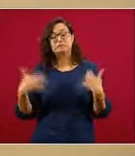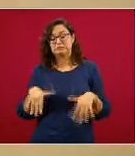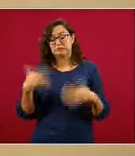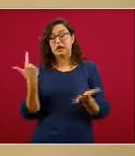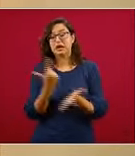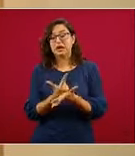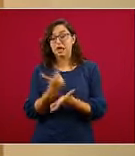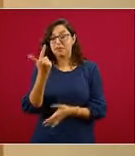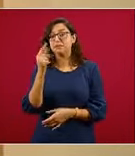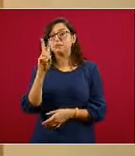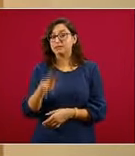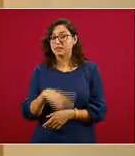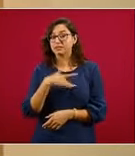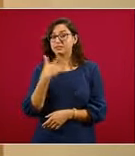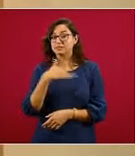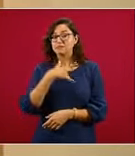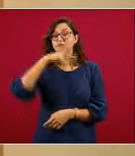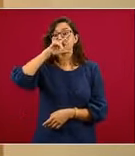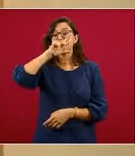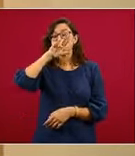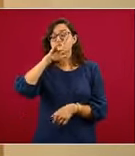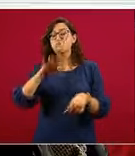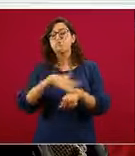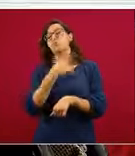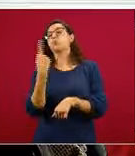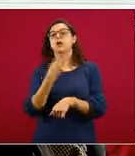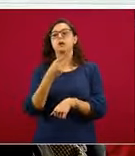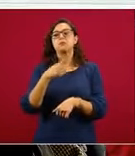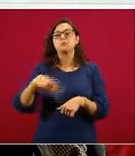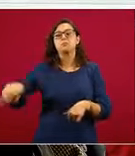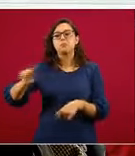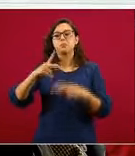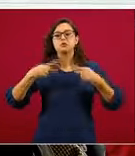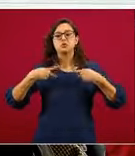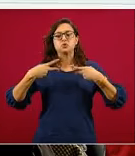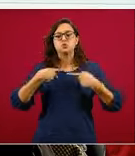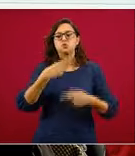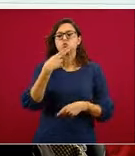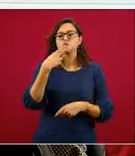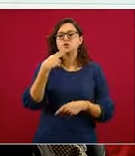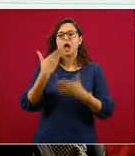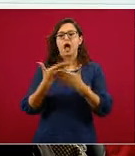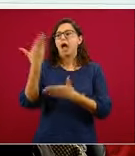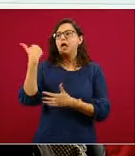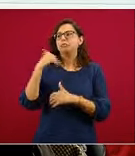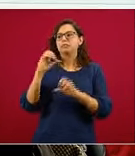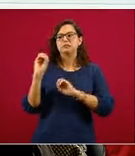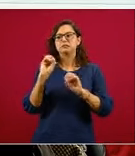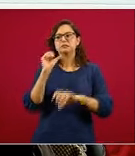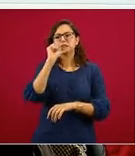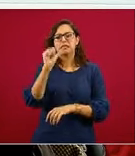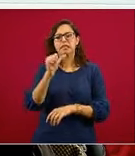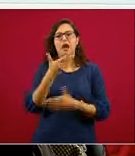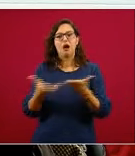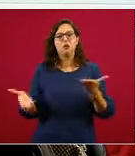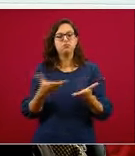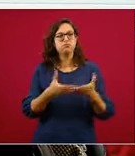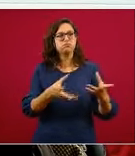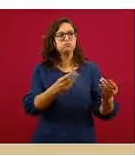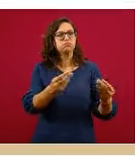nos preocupa, se está consumiendo en lugares, la que sigue, en donde anteriormente no los veíamos. Y esto